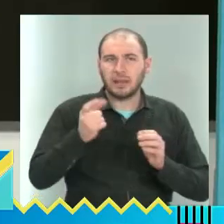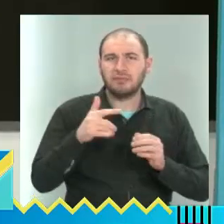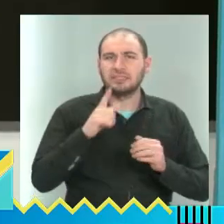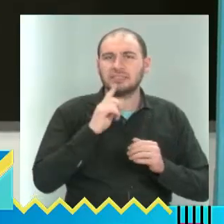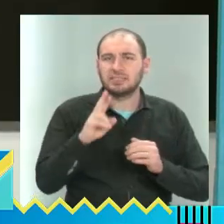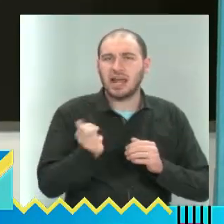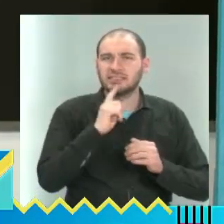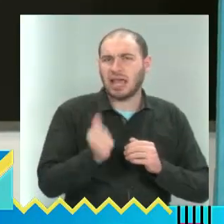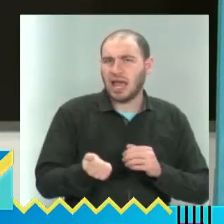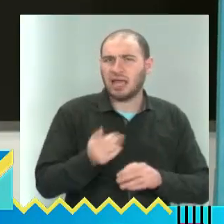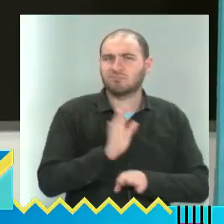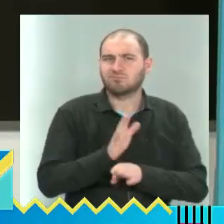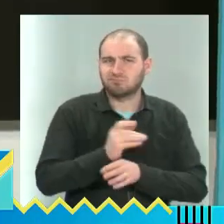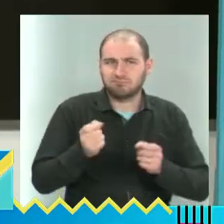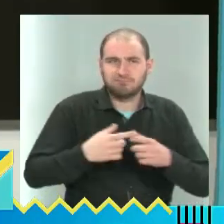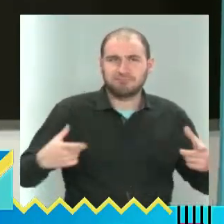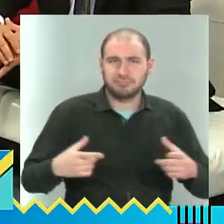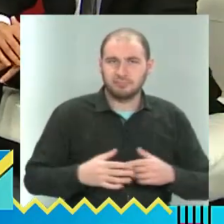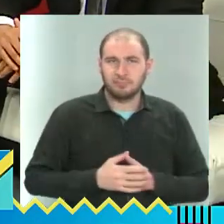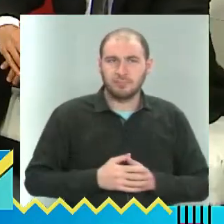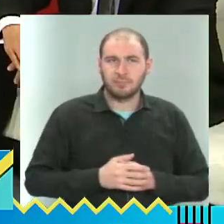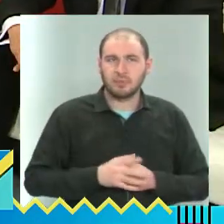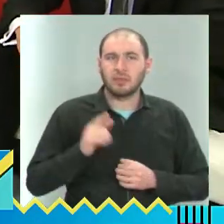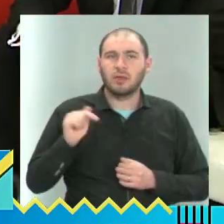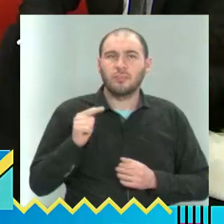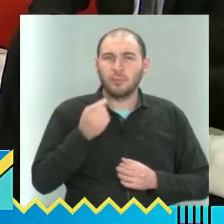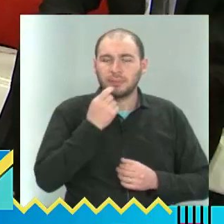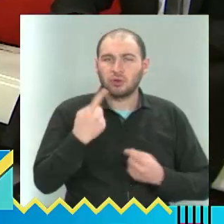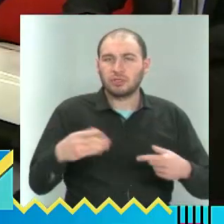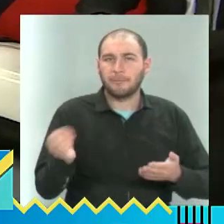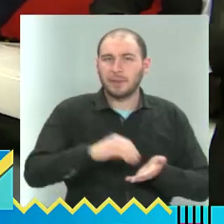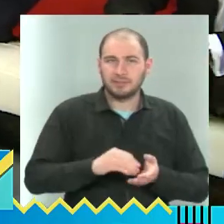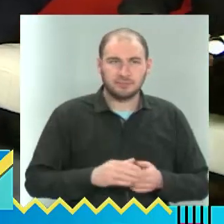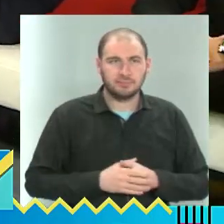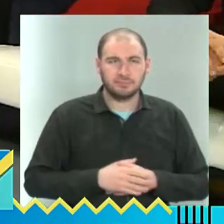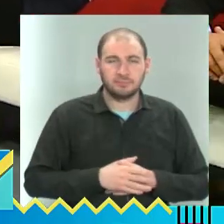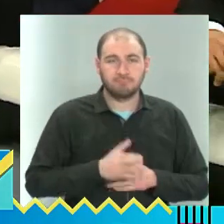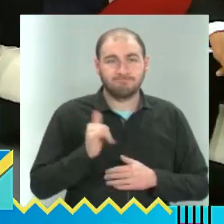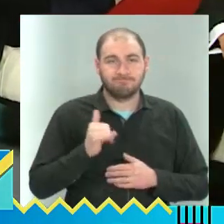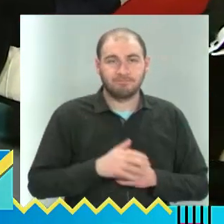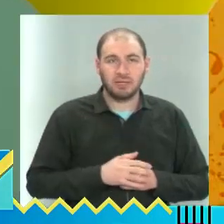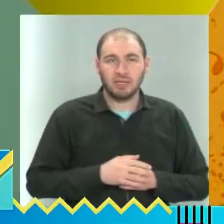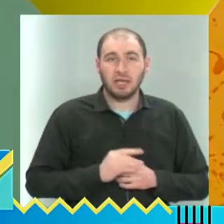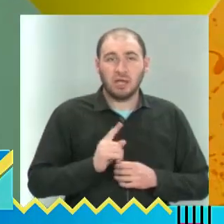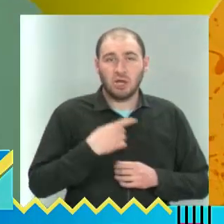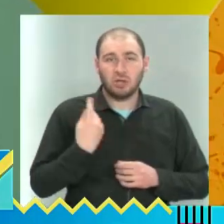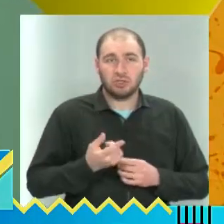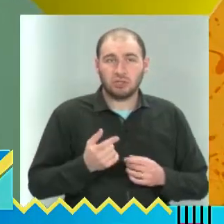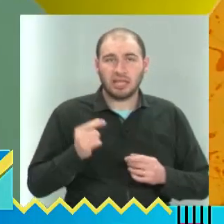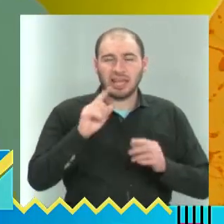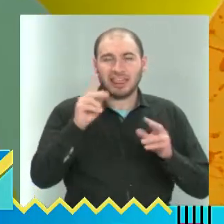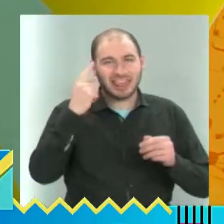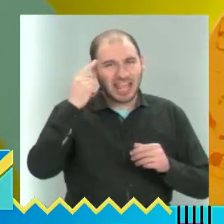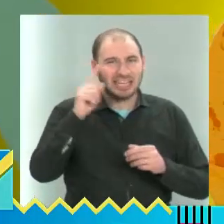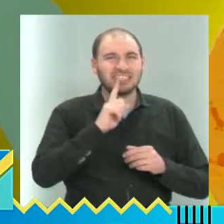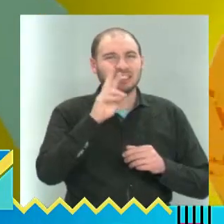trata? ¿No? Para ir hablándolo un poco más. No sé si le podrías agregar algo más. Sí, bueno, nosotros en el concepto de trata